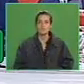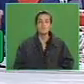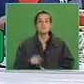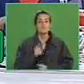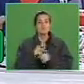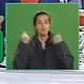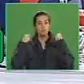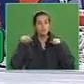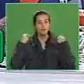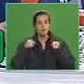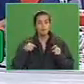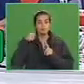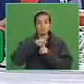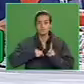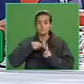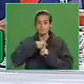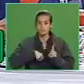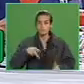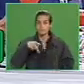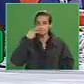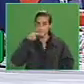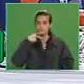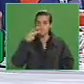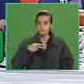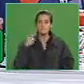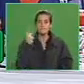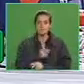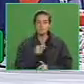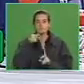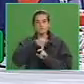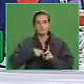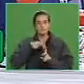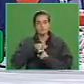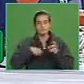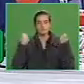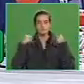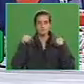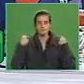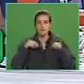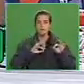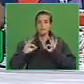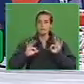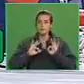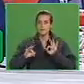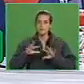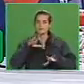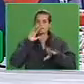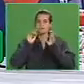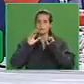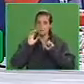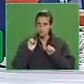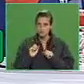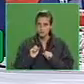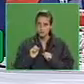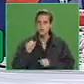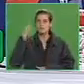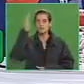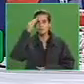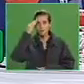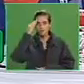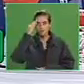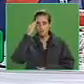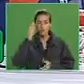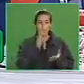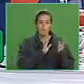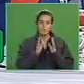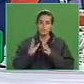que entrenarse para la batalla política, tiene que entrenarse, uno tiene que prepararse, formarse, para saber